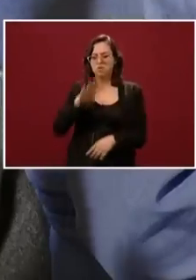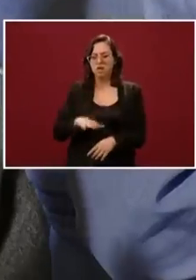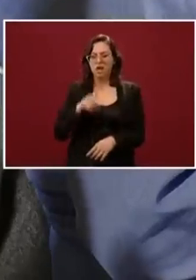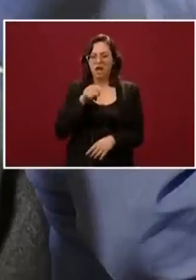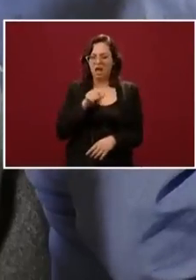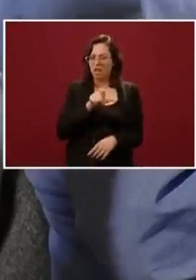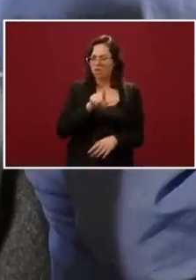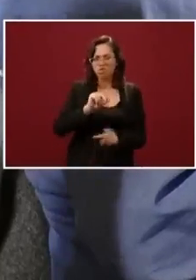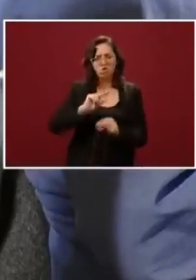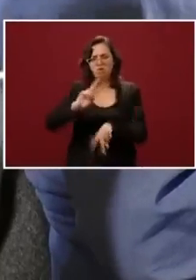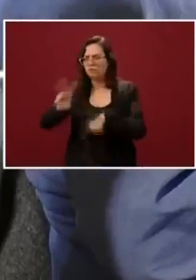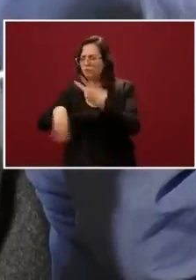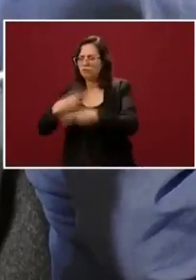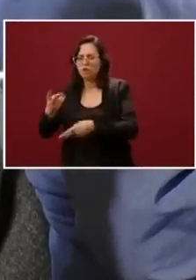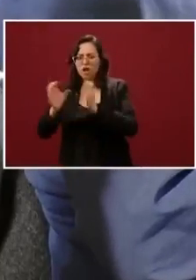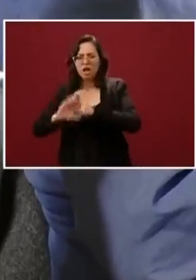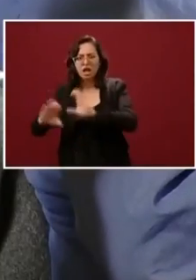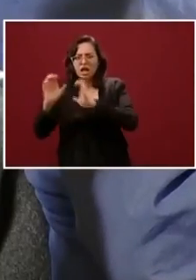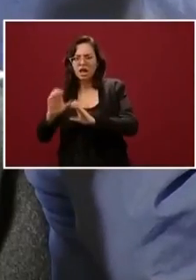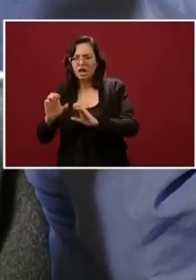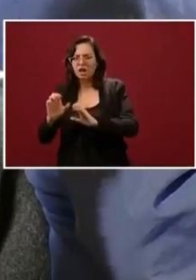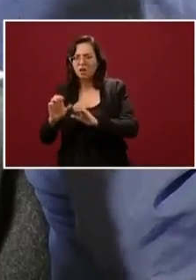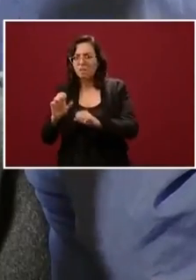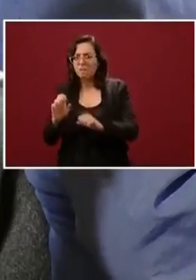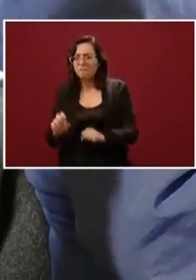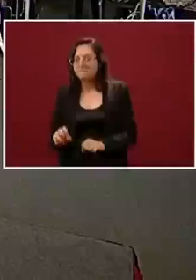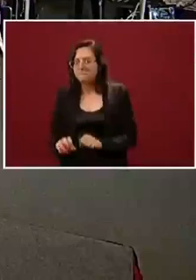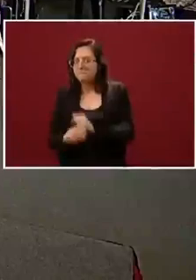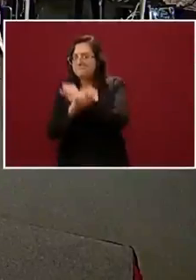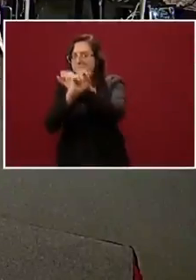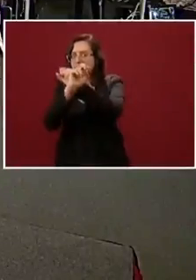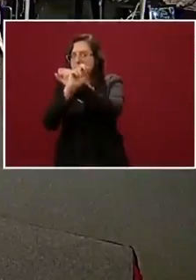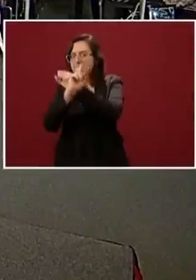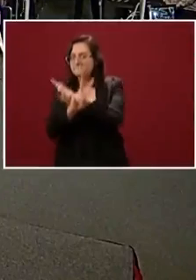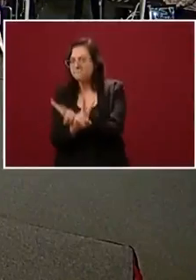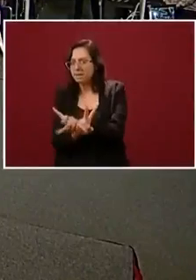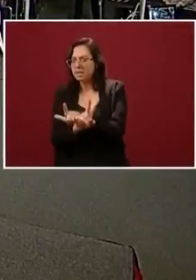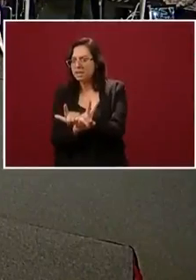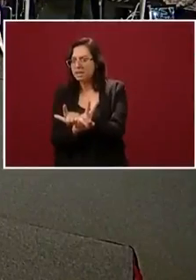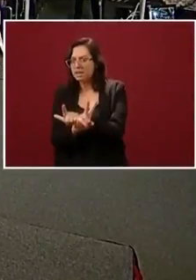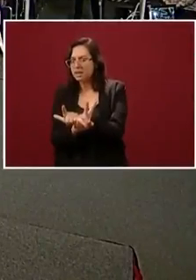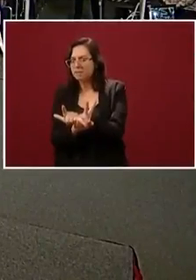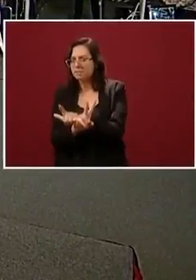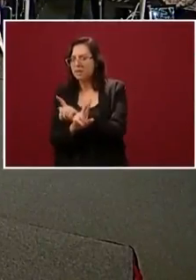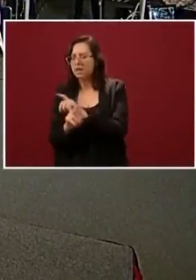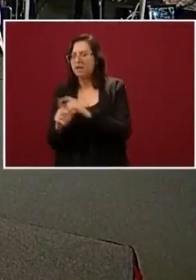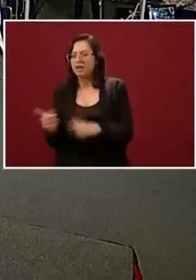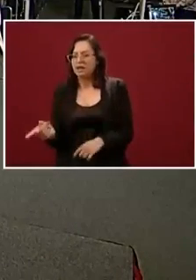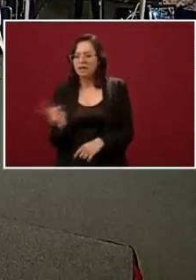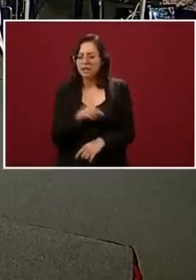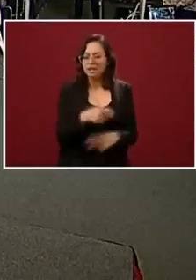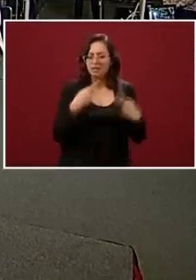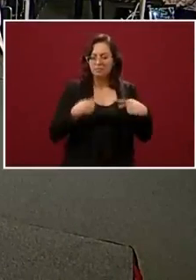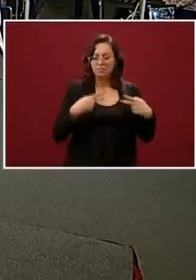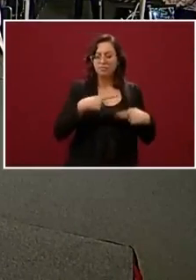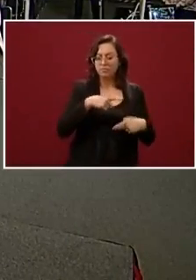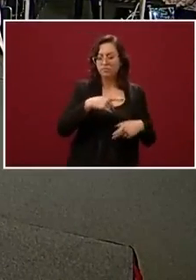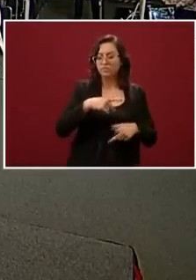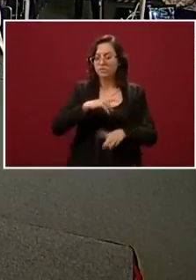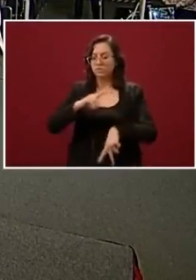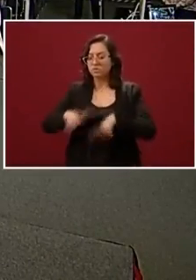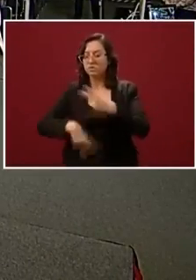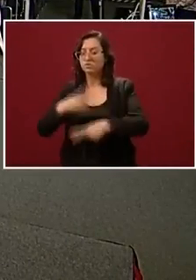lo precisa, se refería al Vive Latino, porque tenemos el reporte, si es falso, dígame, que esta persona acudió a un